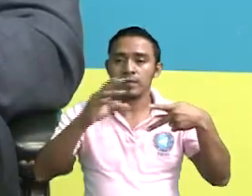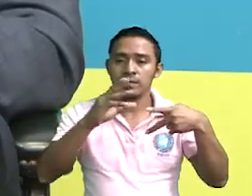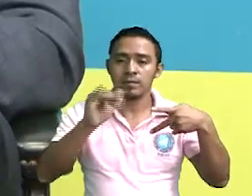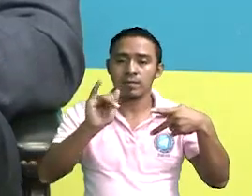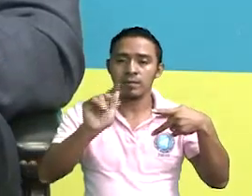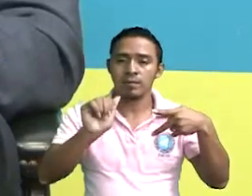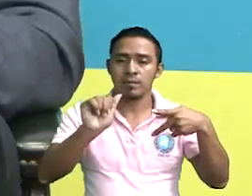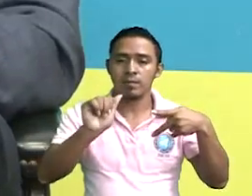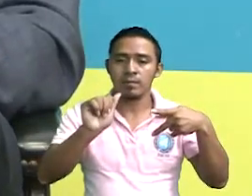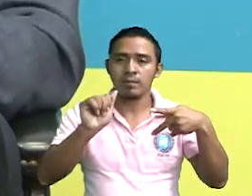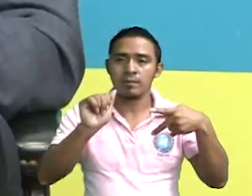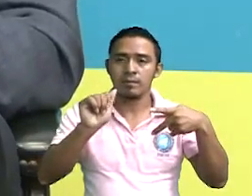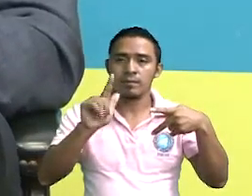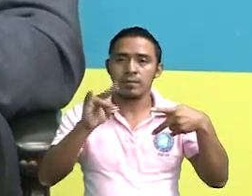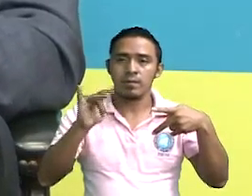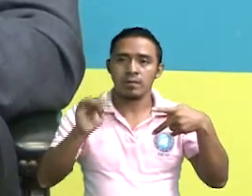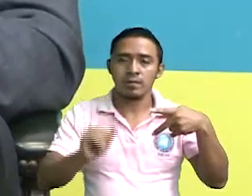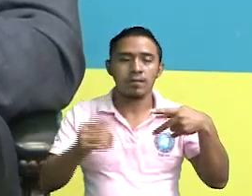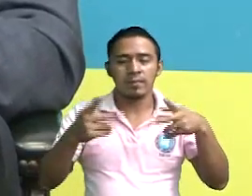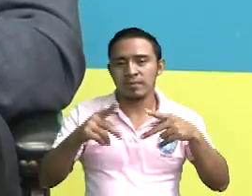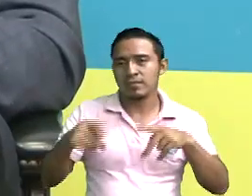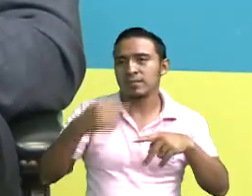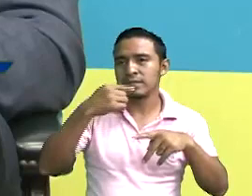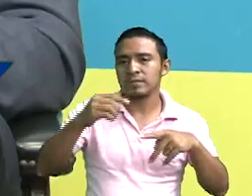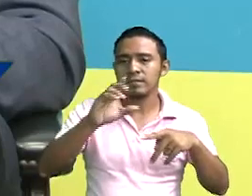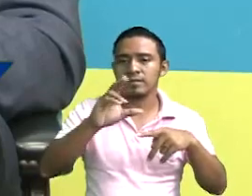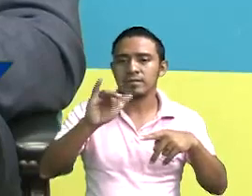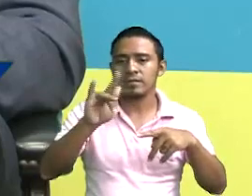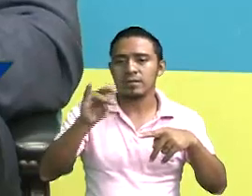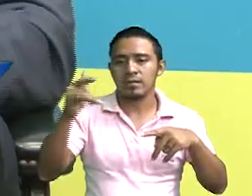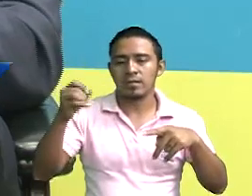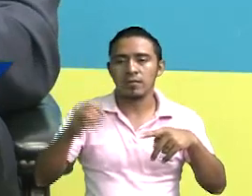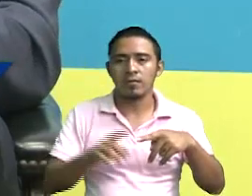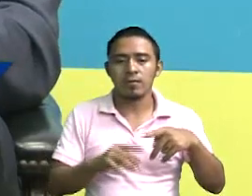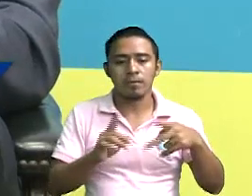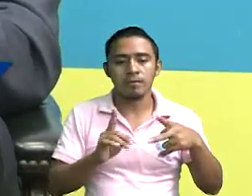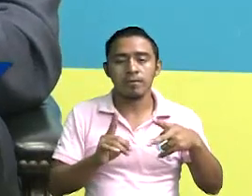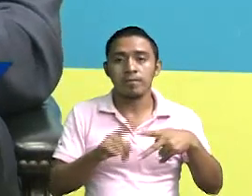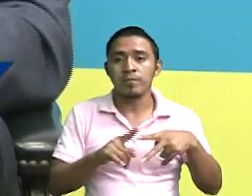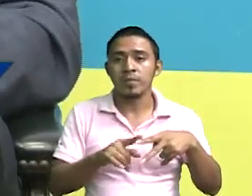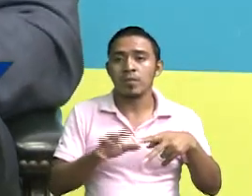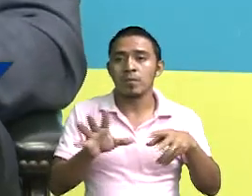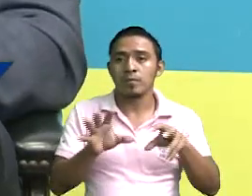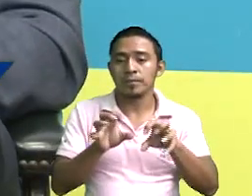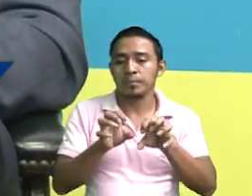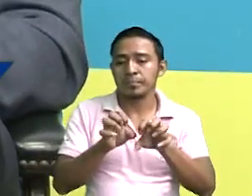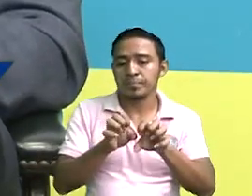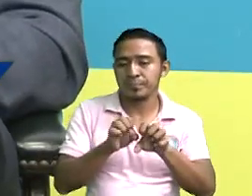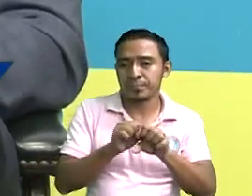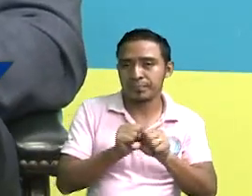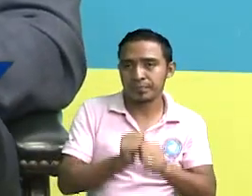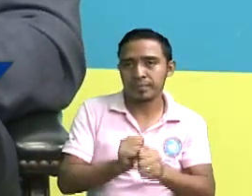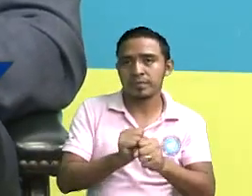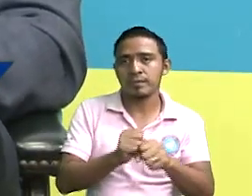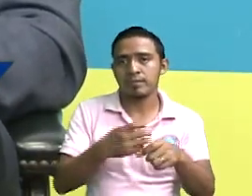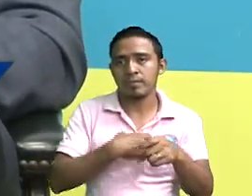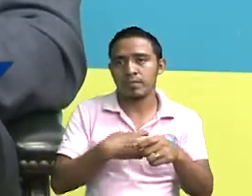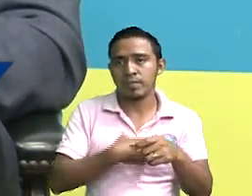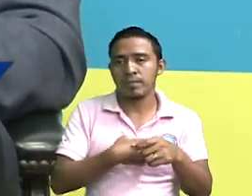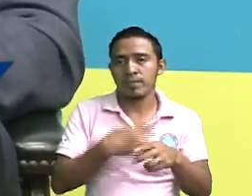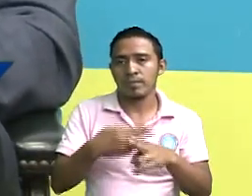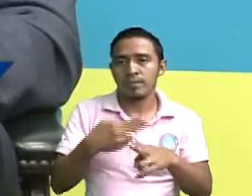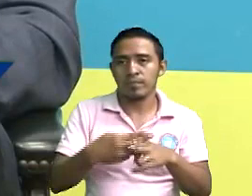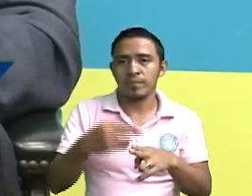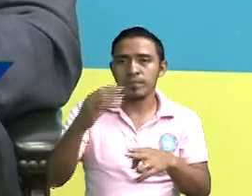ciatalgia, el ciático, dicen las personas, se debe a un apachurramiento del nervio que lleva ese